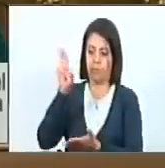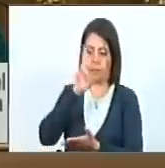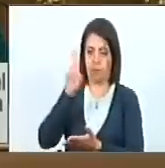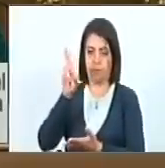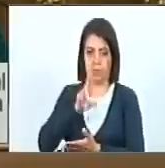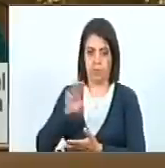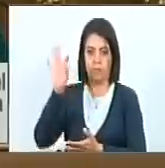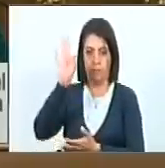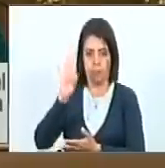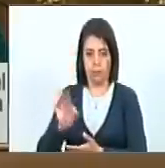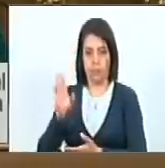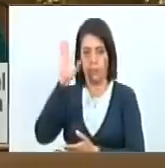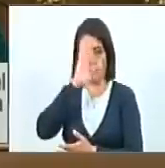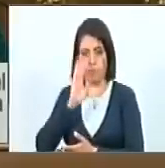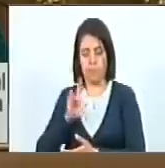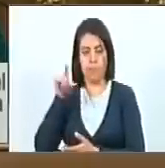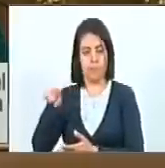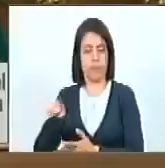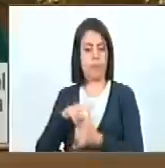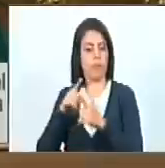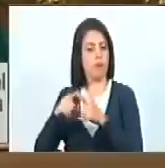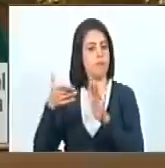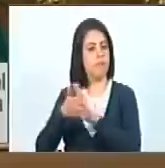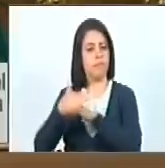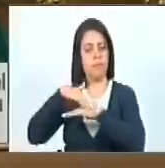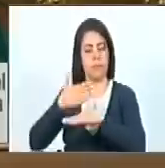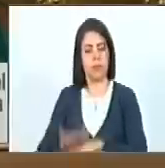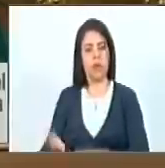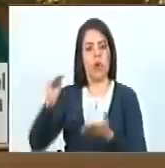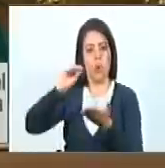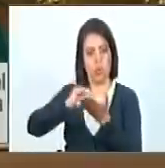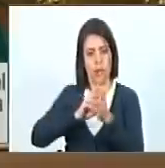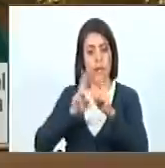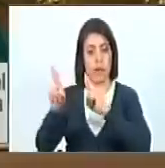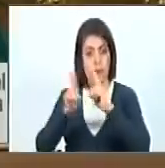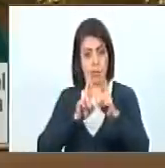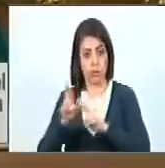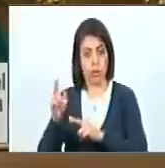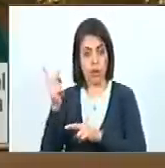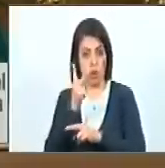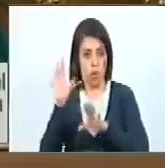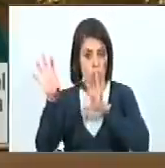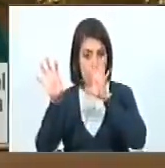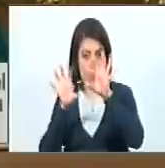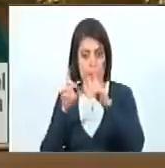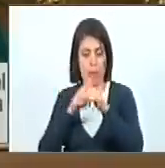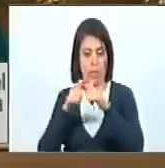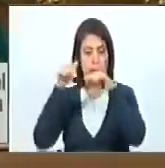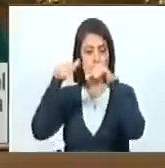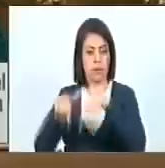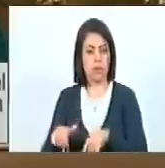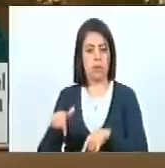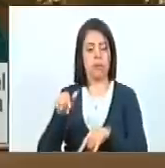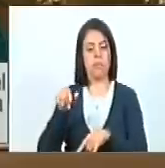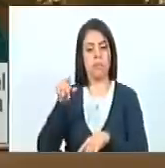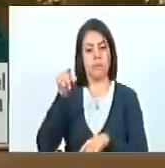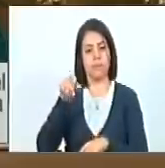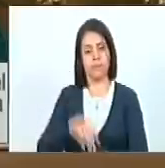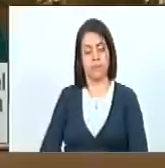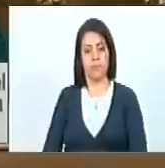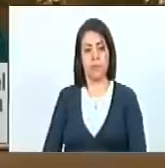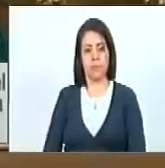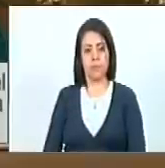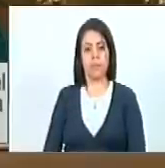República Federativa de Brasil en el marco del restablecimiento de las relaciones diplomáticas entre ambas